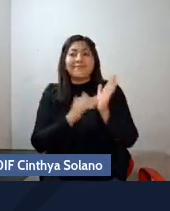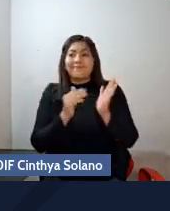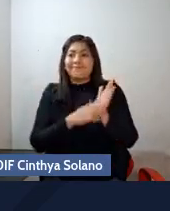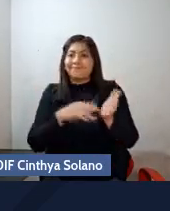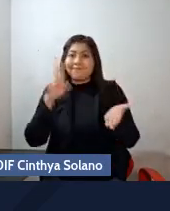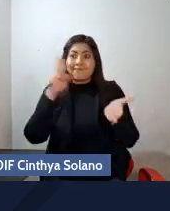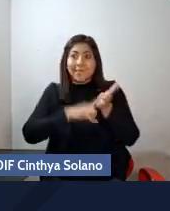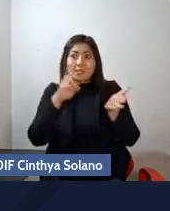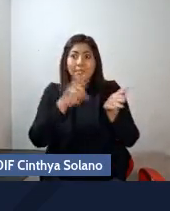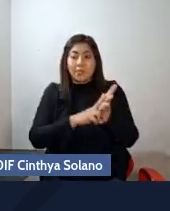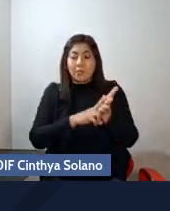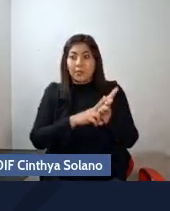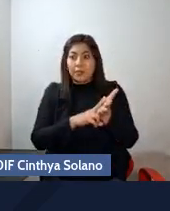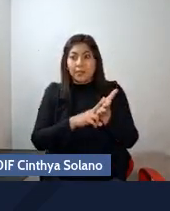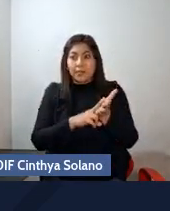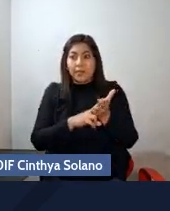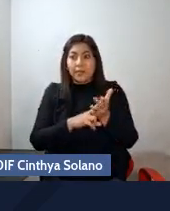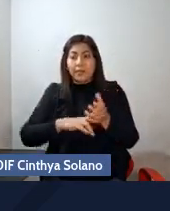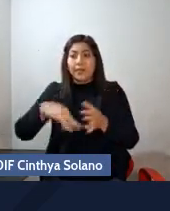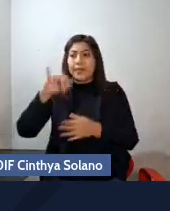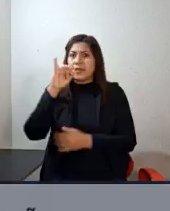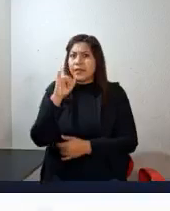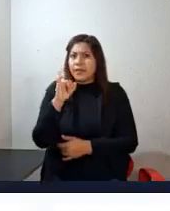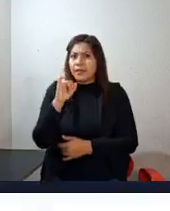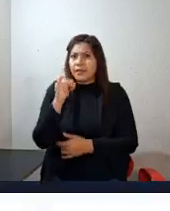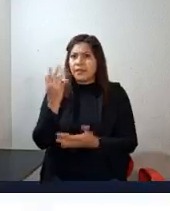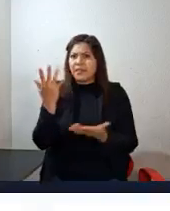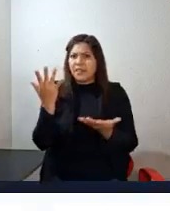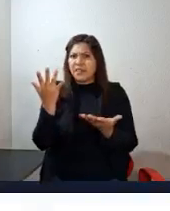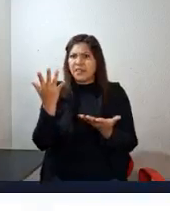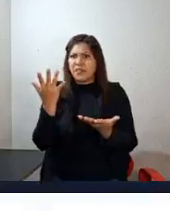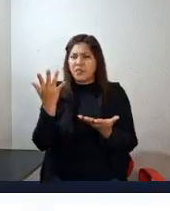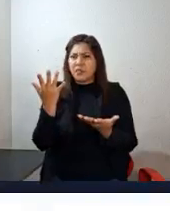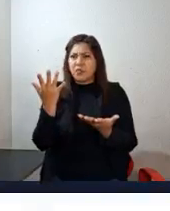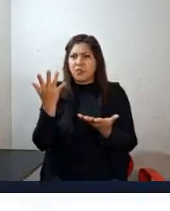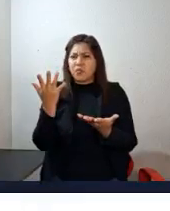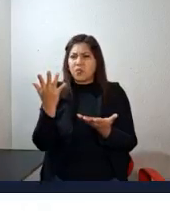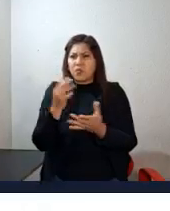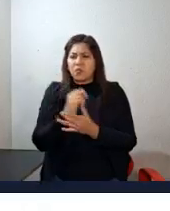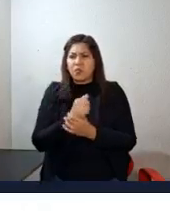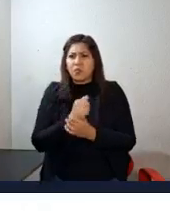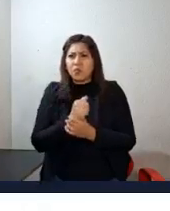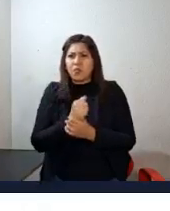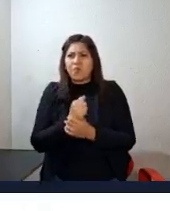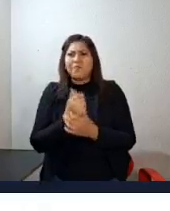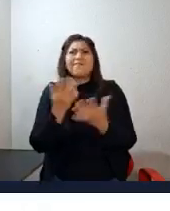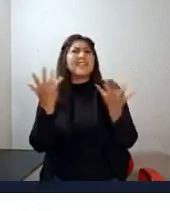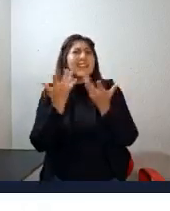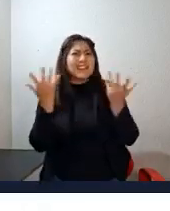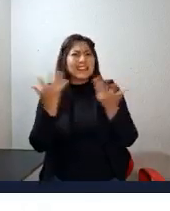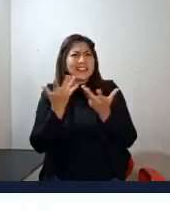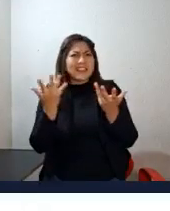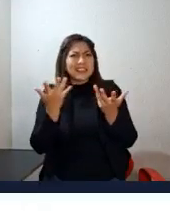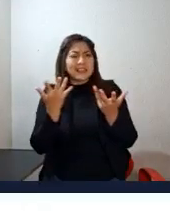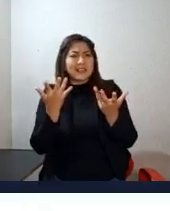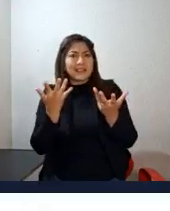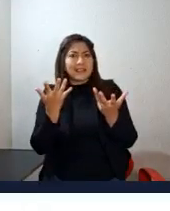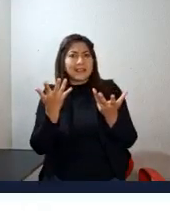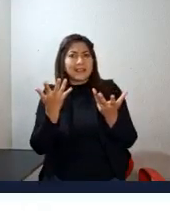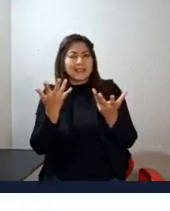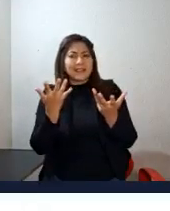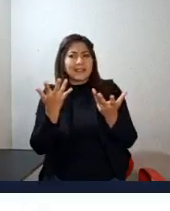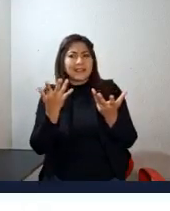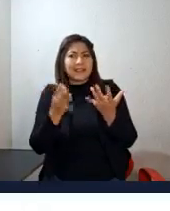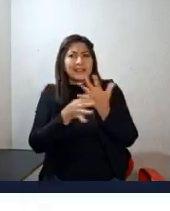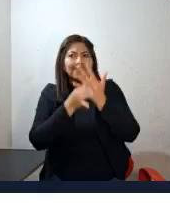sea, sí, o aquí, ¿qué aplicaría? Porque, bueno, pues, ¿no? La persona, como nos dice, le dejaron